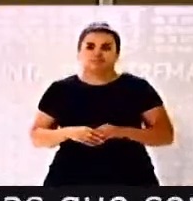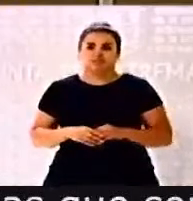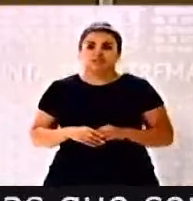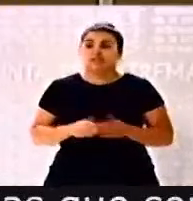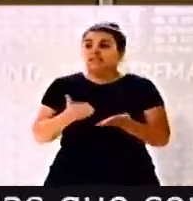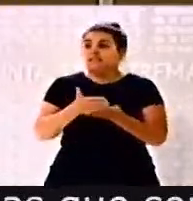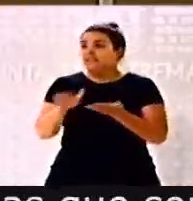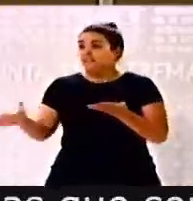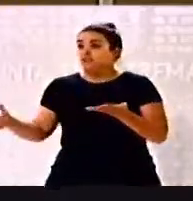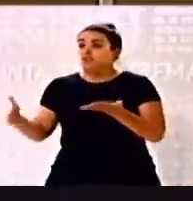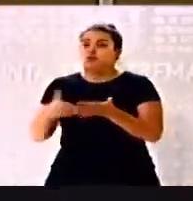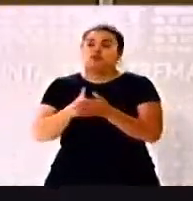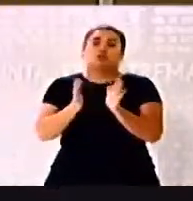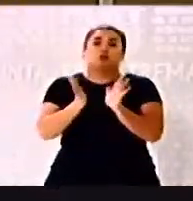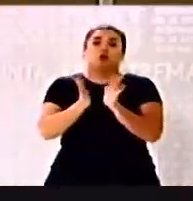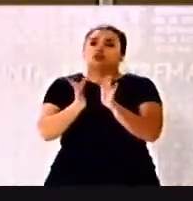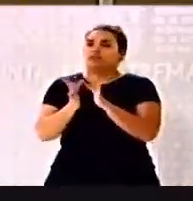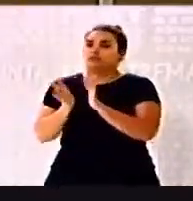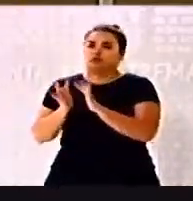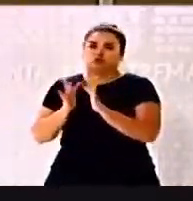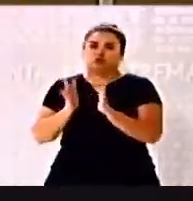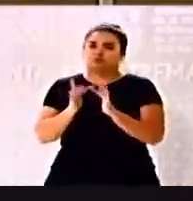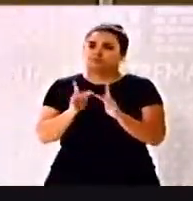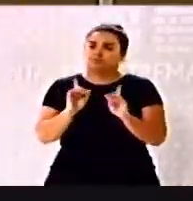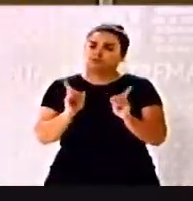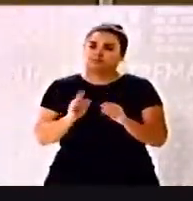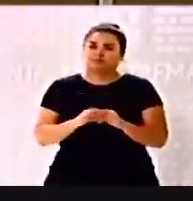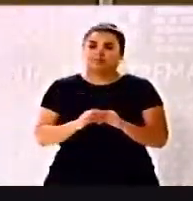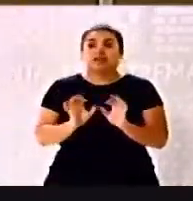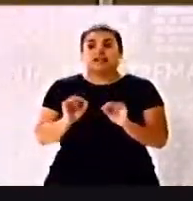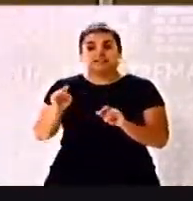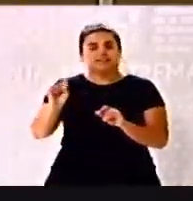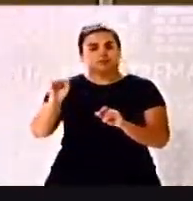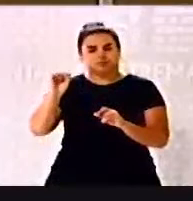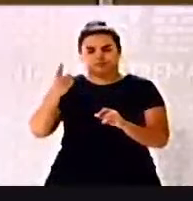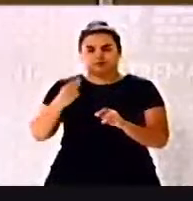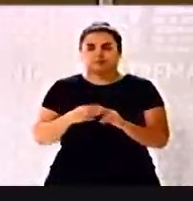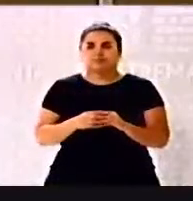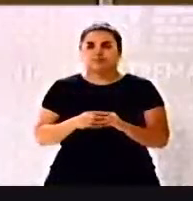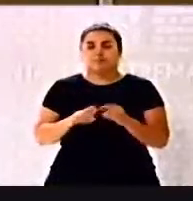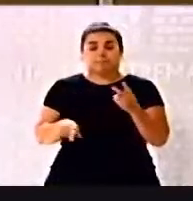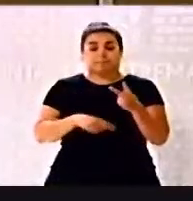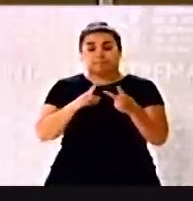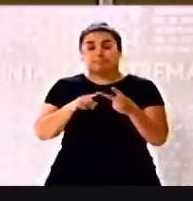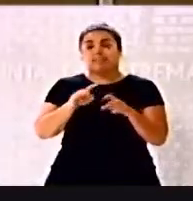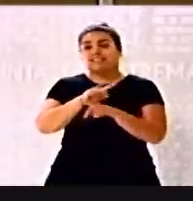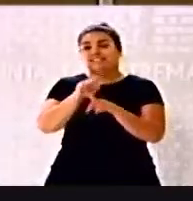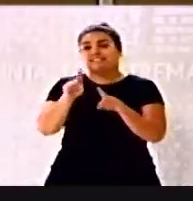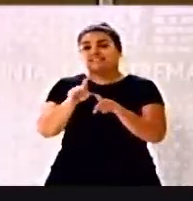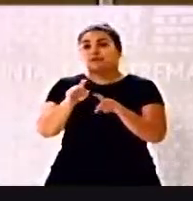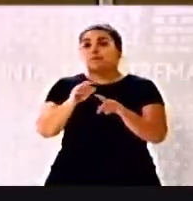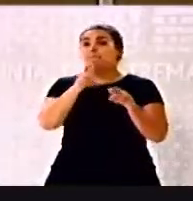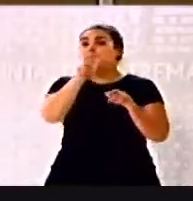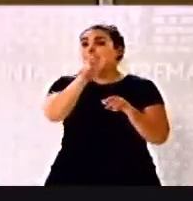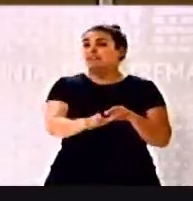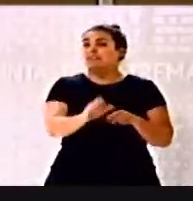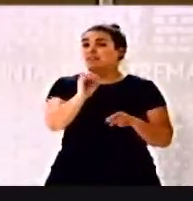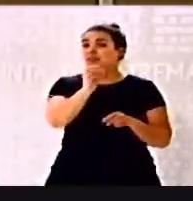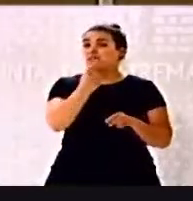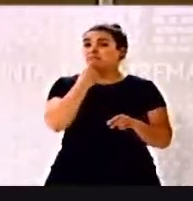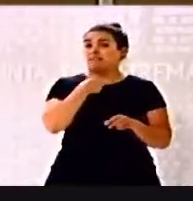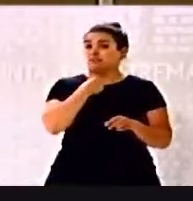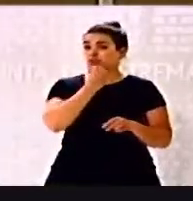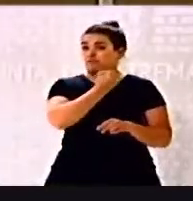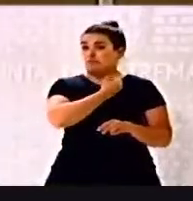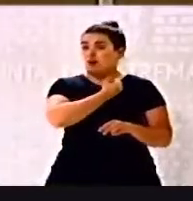el resto serían contactos. Eso con respecto a lo primero. Con respecto al paciente cero, me preguntaba de Navalmoral de la